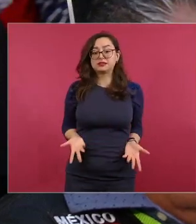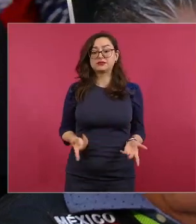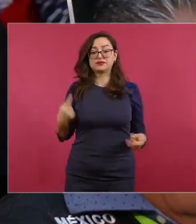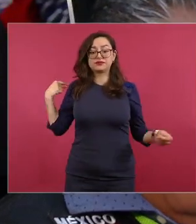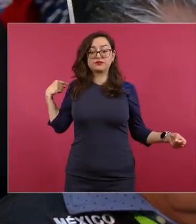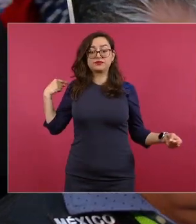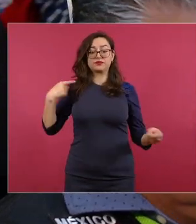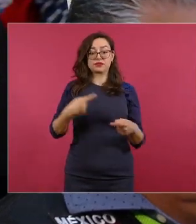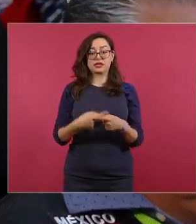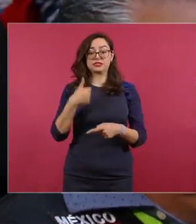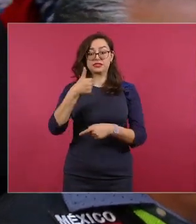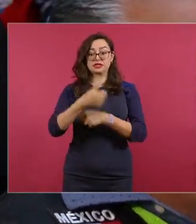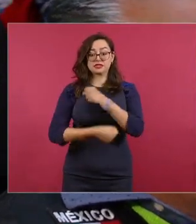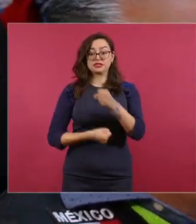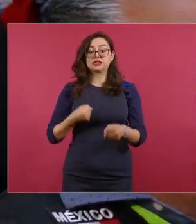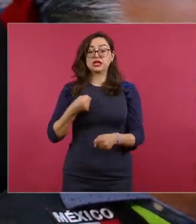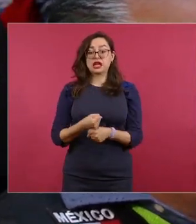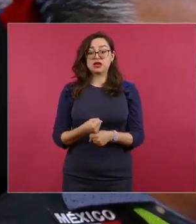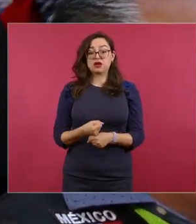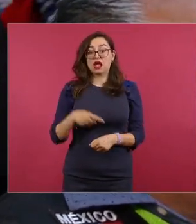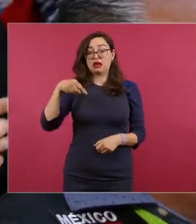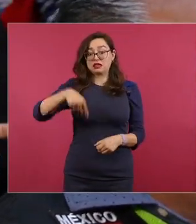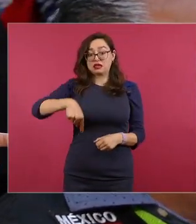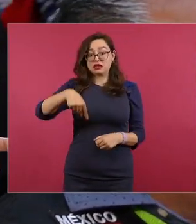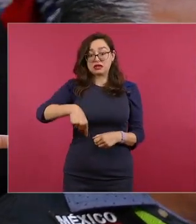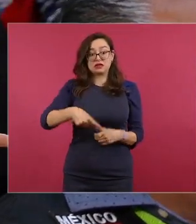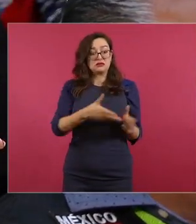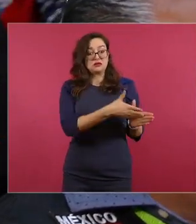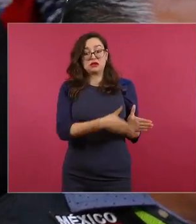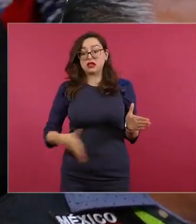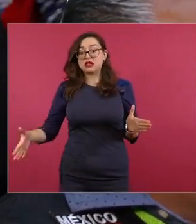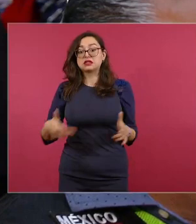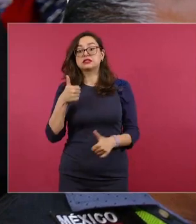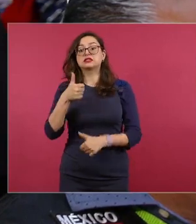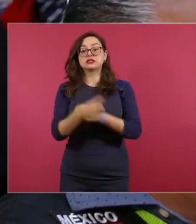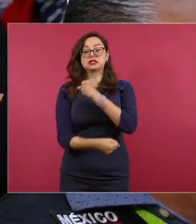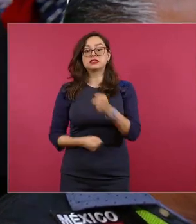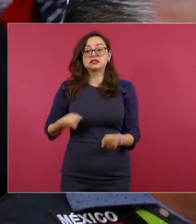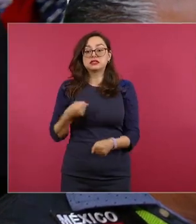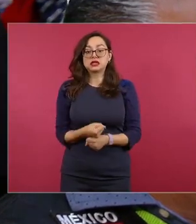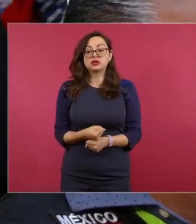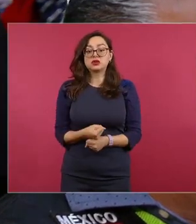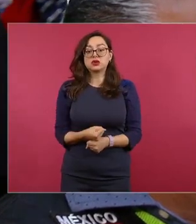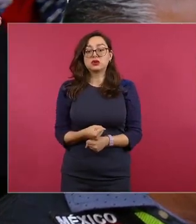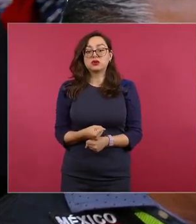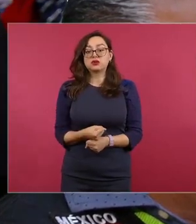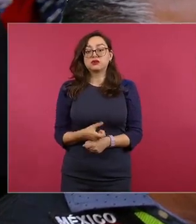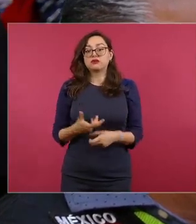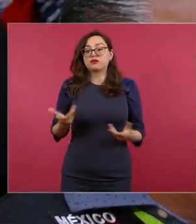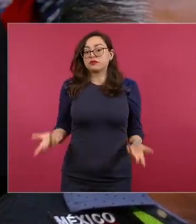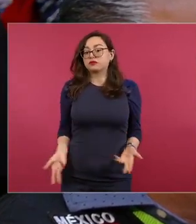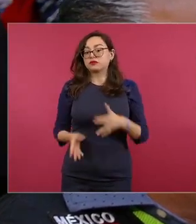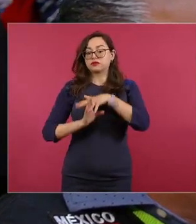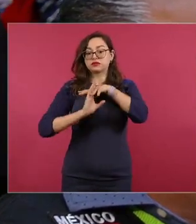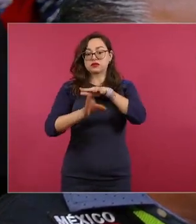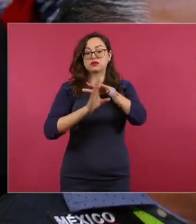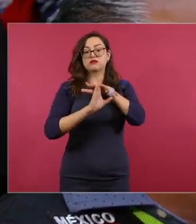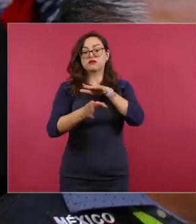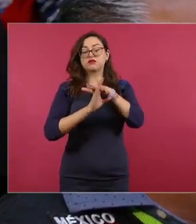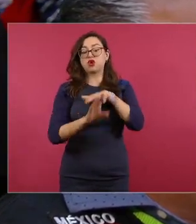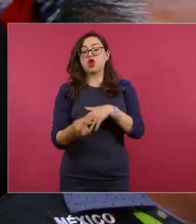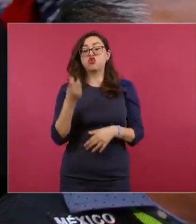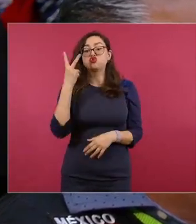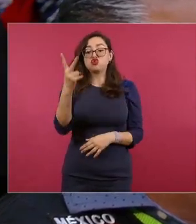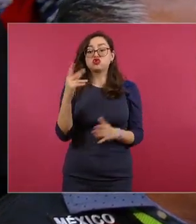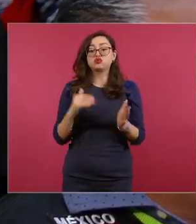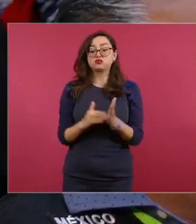últimos 6 años. Sí, estamos. En un país donde en el mismo periodo tenemos registro de que han cruzado 2 millones